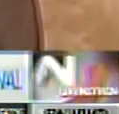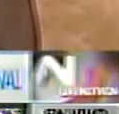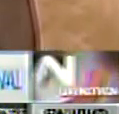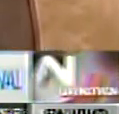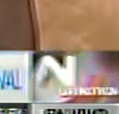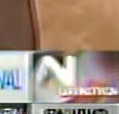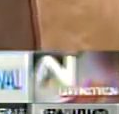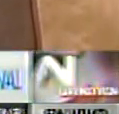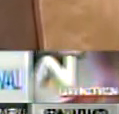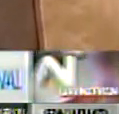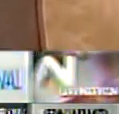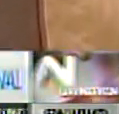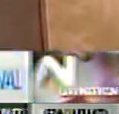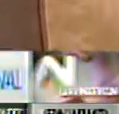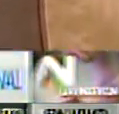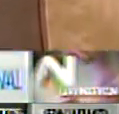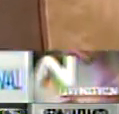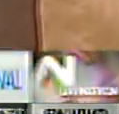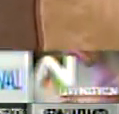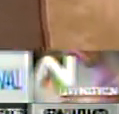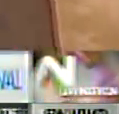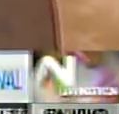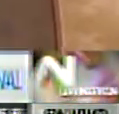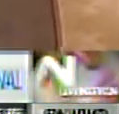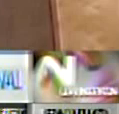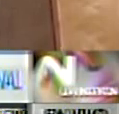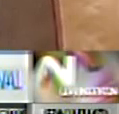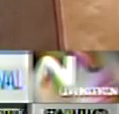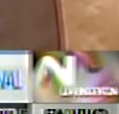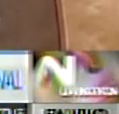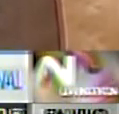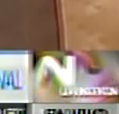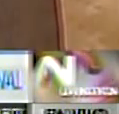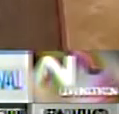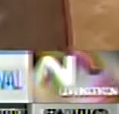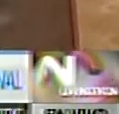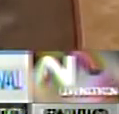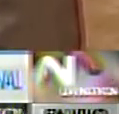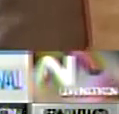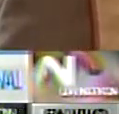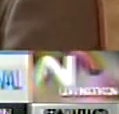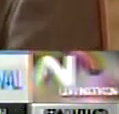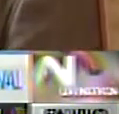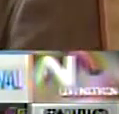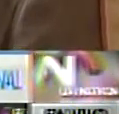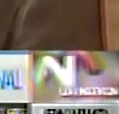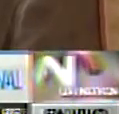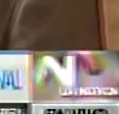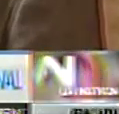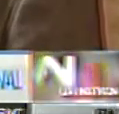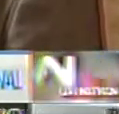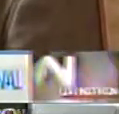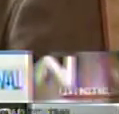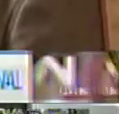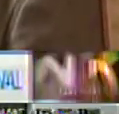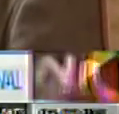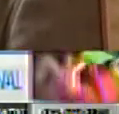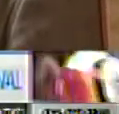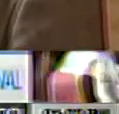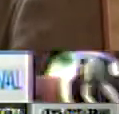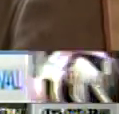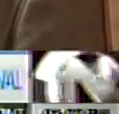en cuenta que hubo un cambio de gobierno en Estados Unidos hace muy pocas semanas y que incluso algunos medios de